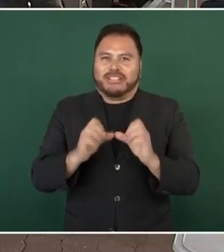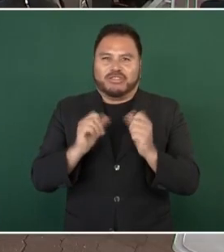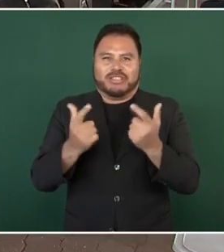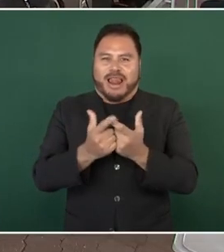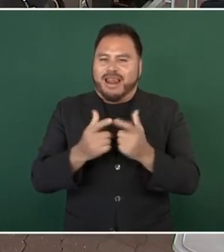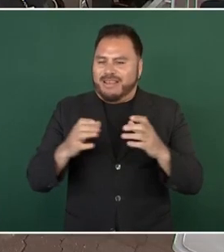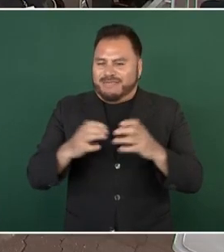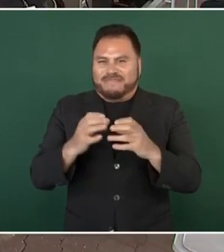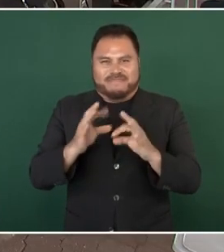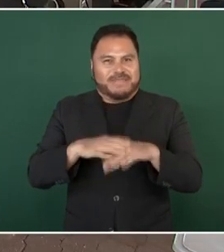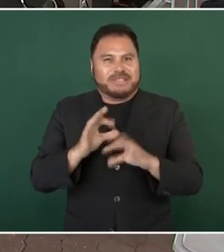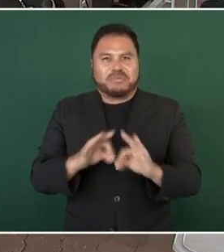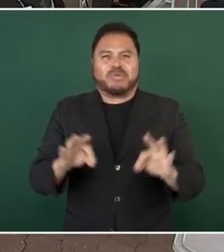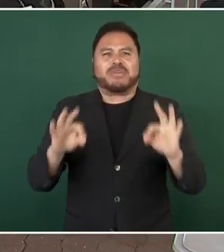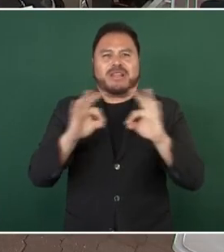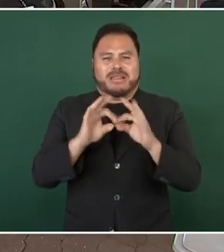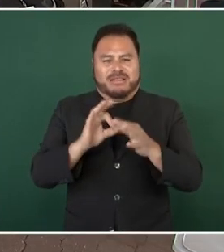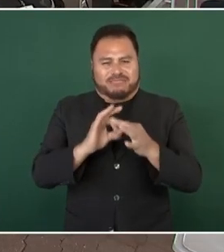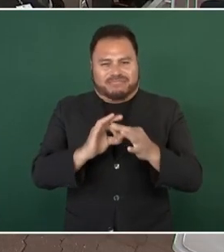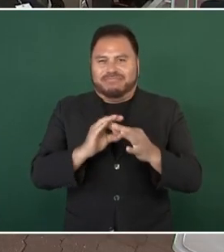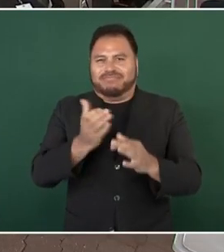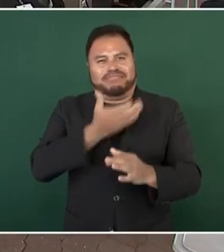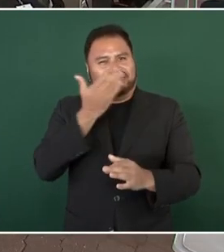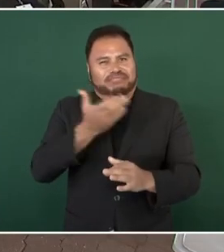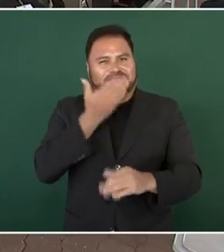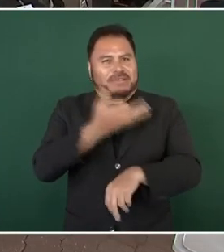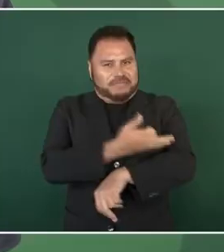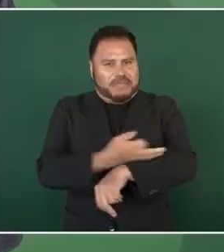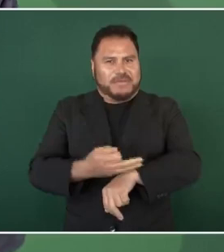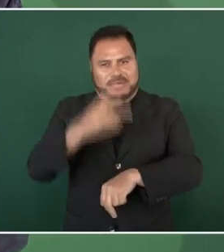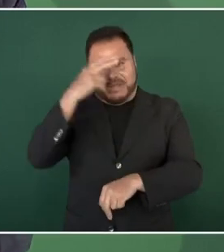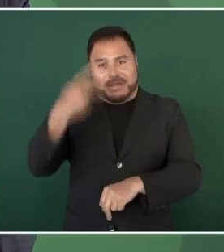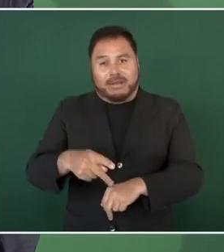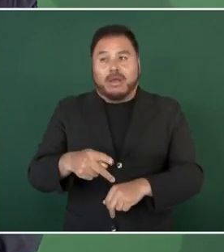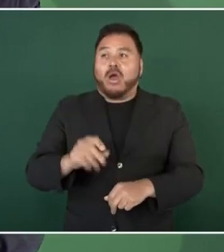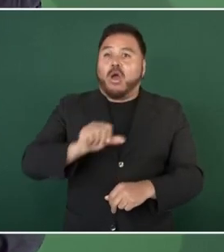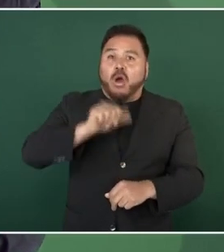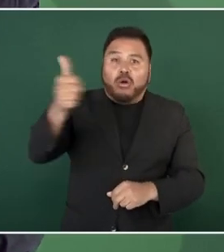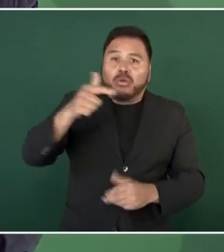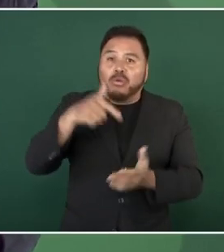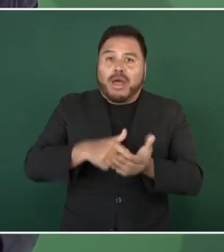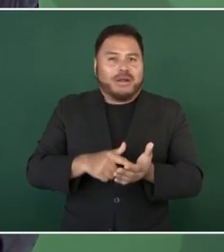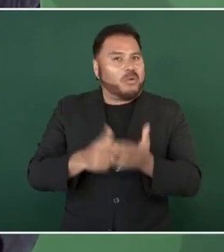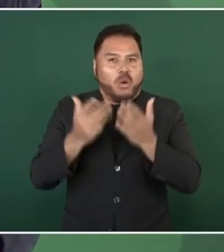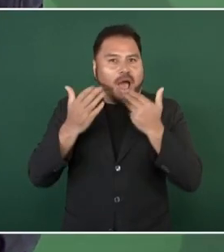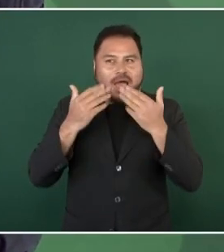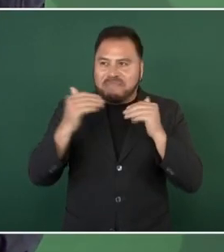más importante. Esto no sucede en otros lados.